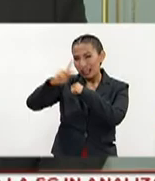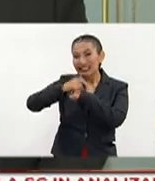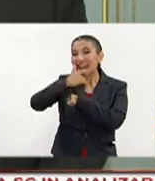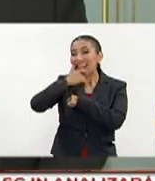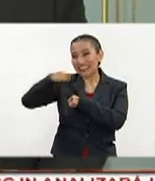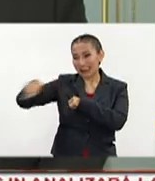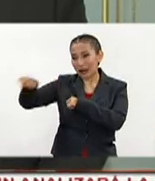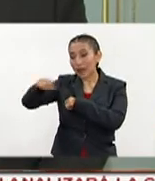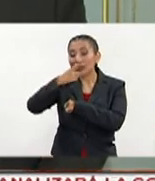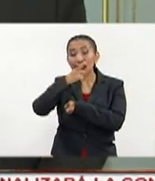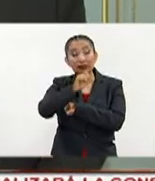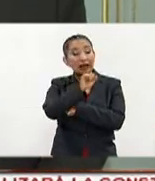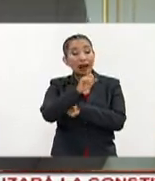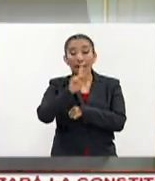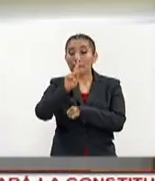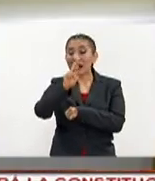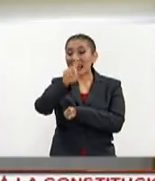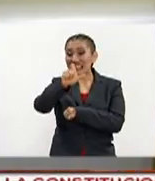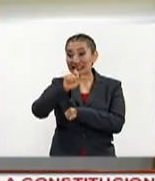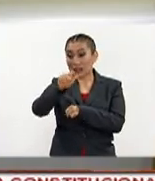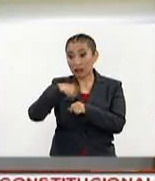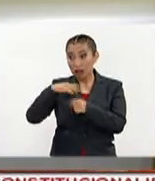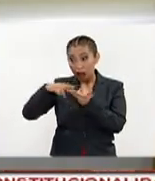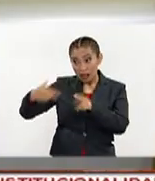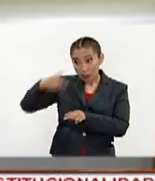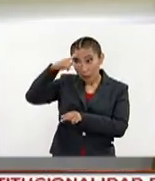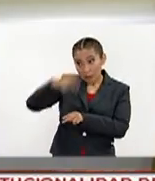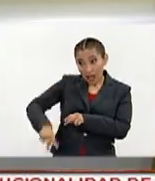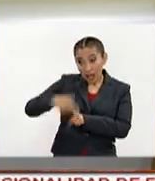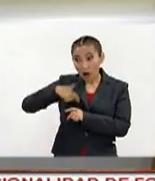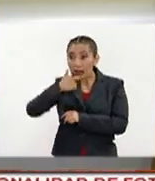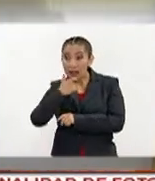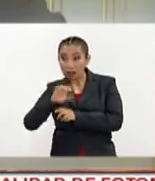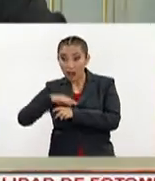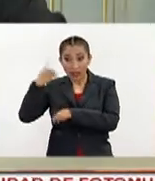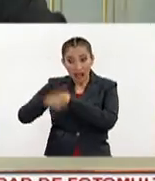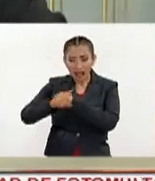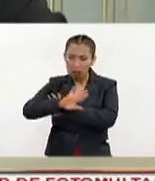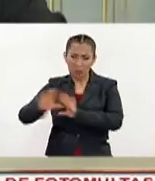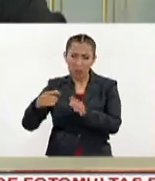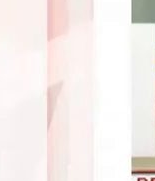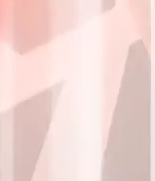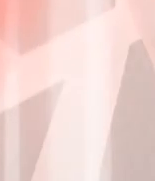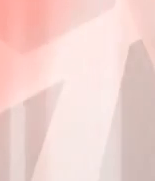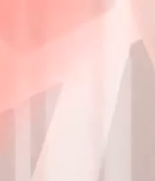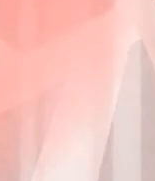Luis Videgaray dijo que el Brexit no va a afectar la relación entre México y la Gran Bretaña.